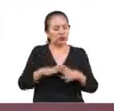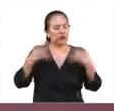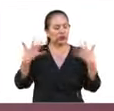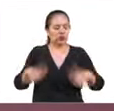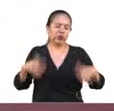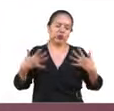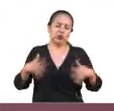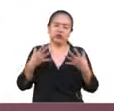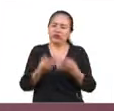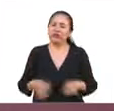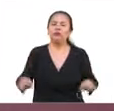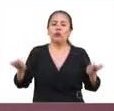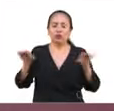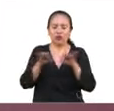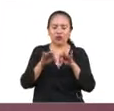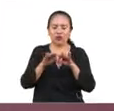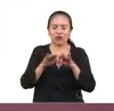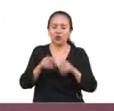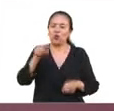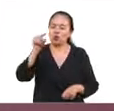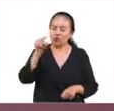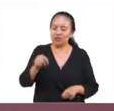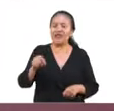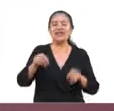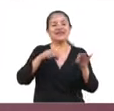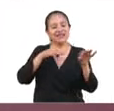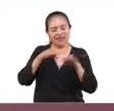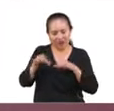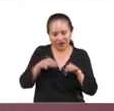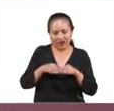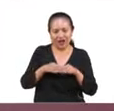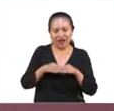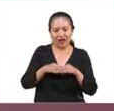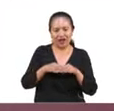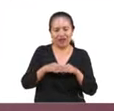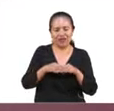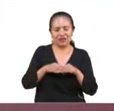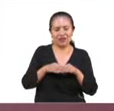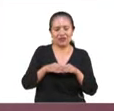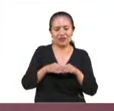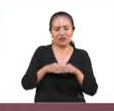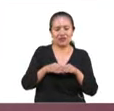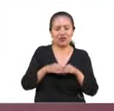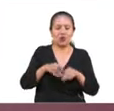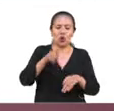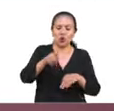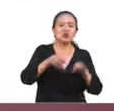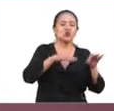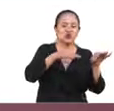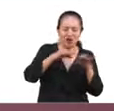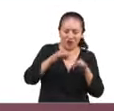que estamos haciendo. Estamos en un mundo construyendo con nuestras acciones